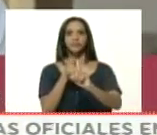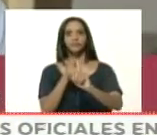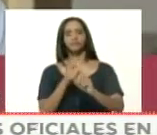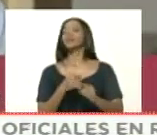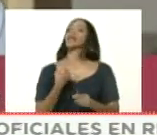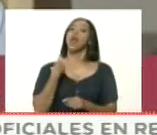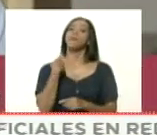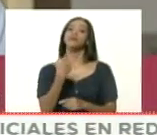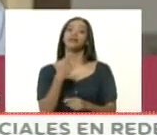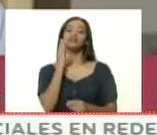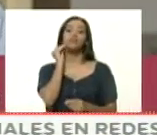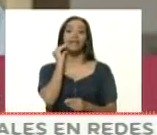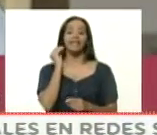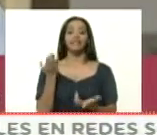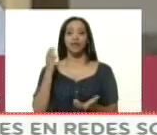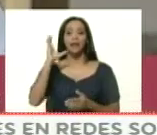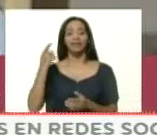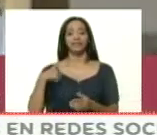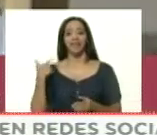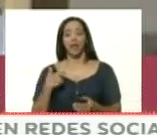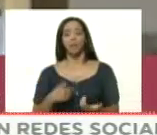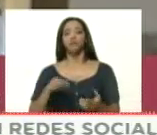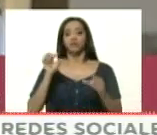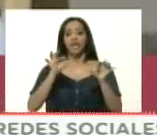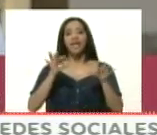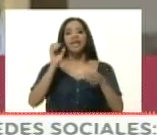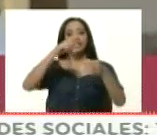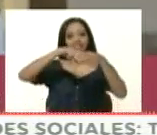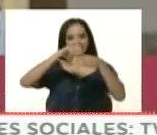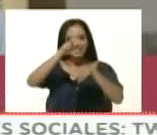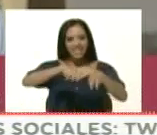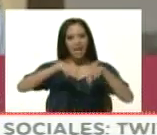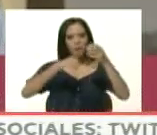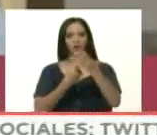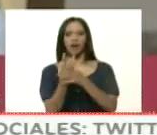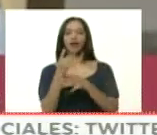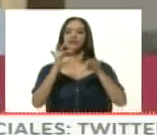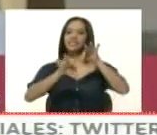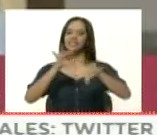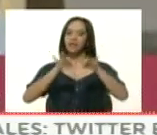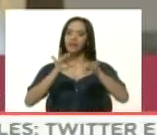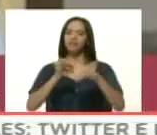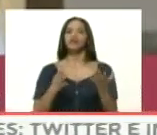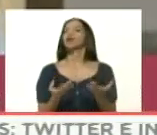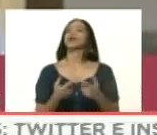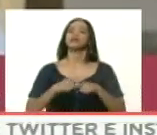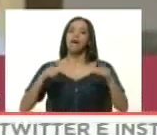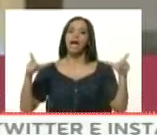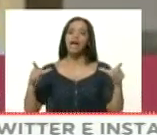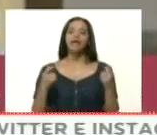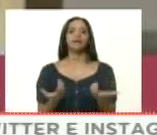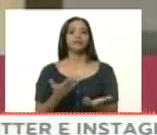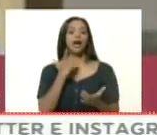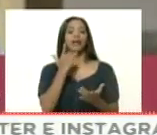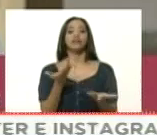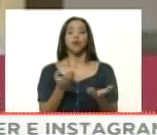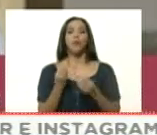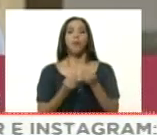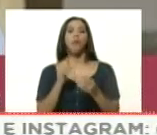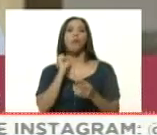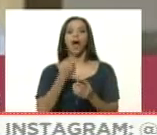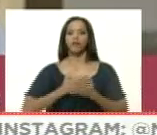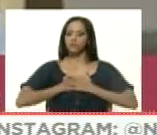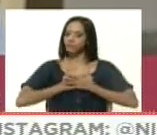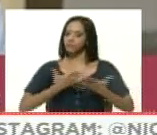la primera experiencia en el país que tenemos de siembra de semilla en una extensión tan alta, tan grande como la que Guárico está poniendo a